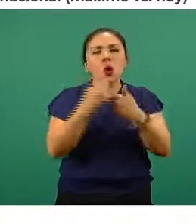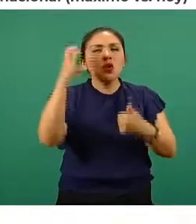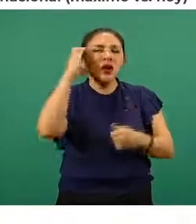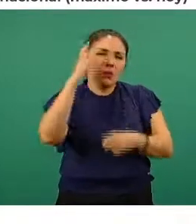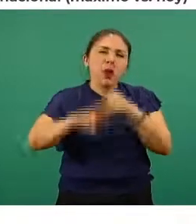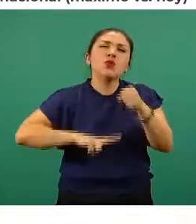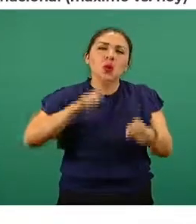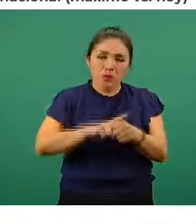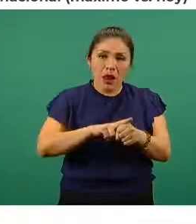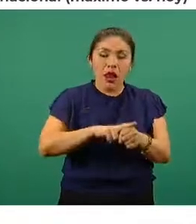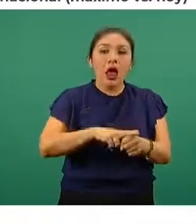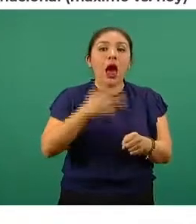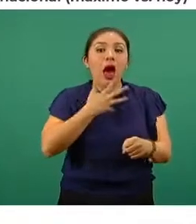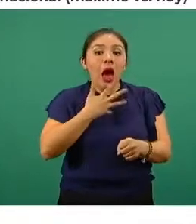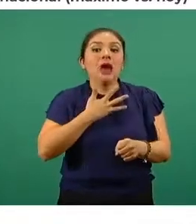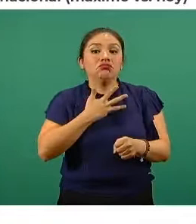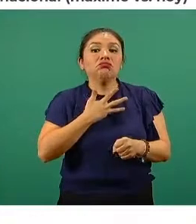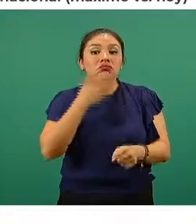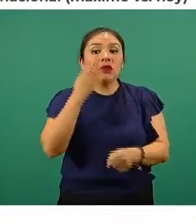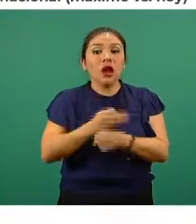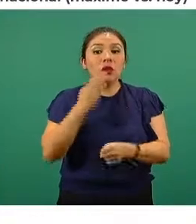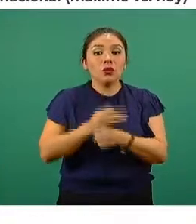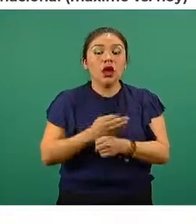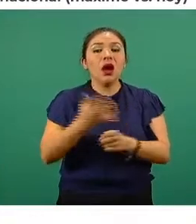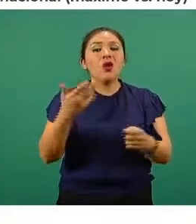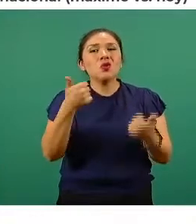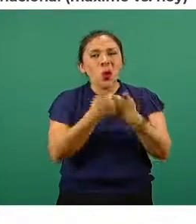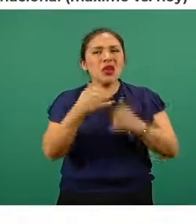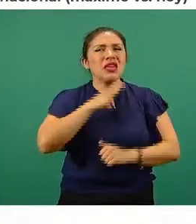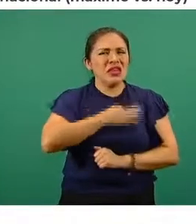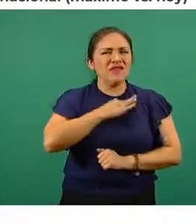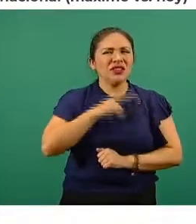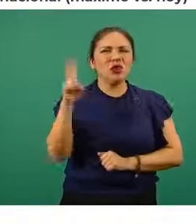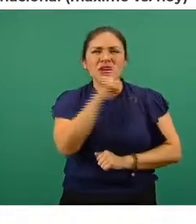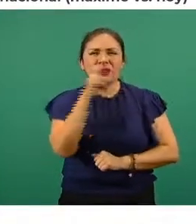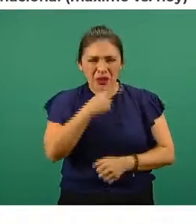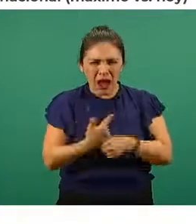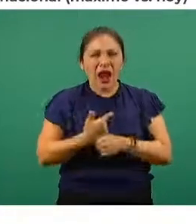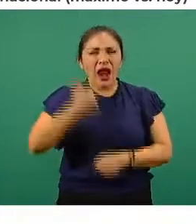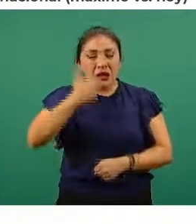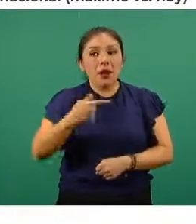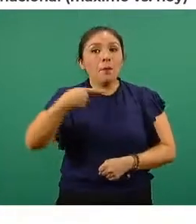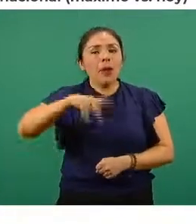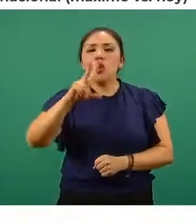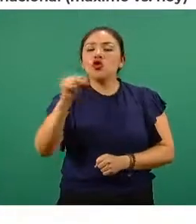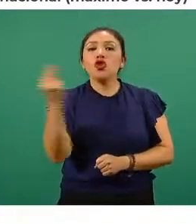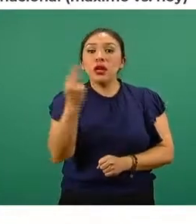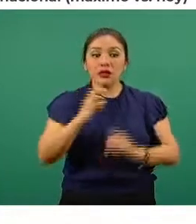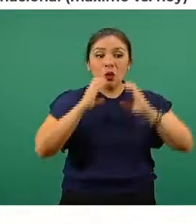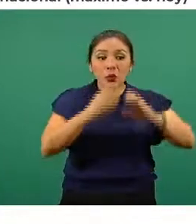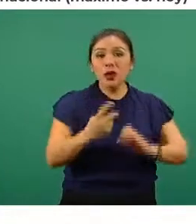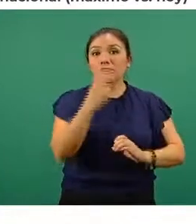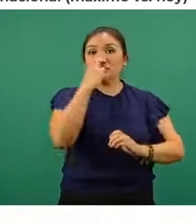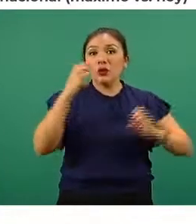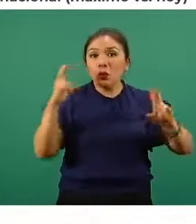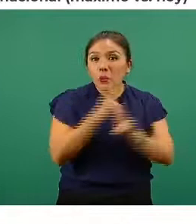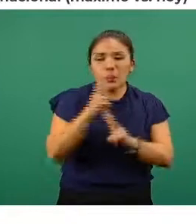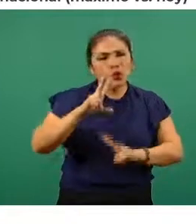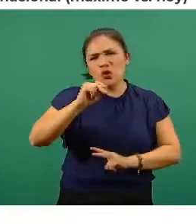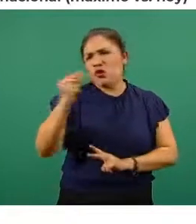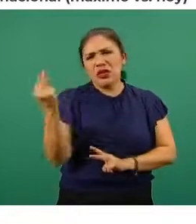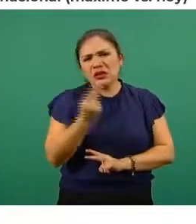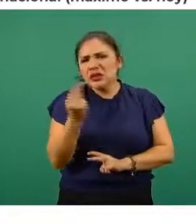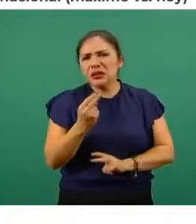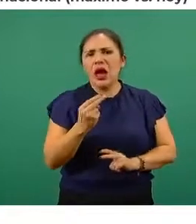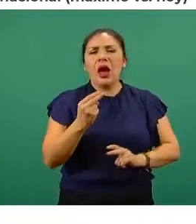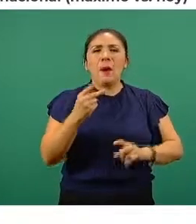camas generales, que tienen una infección respiratoria aguda grave, que no requiere de cuidados intensivos, que no